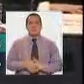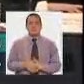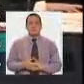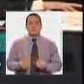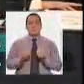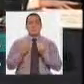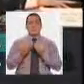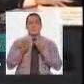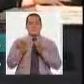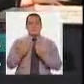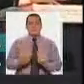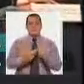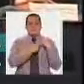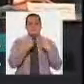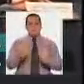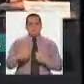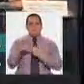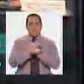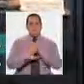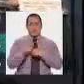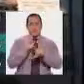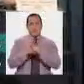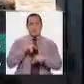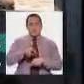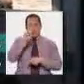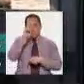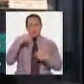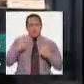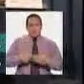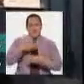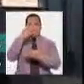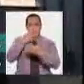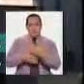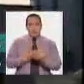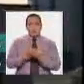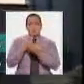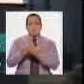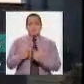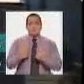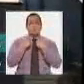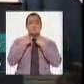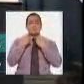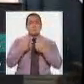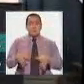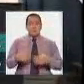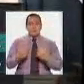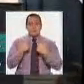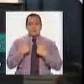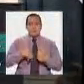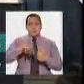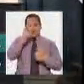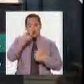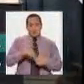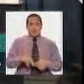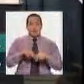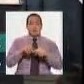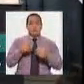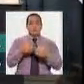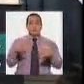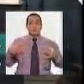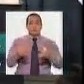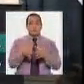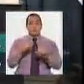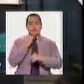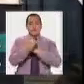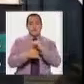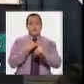Como responsable de la defensa legal del Perú, ¿ya han evaluado los daños que podría causarle esto al Perú en sede internacional? ¿Ya